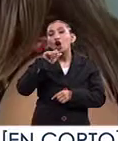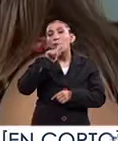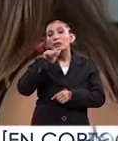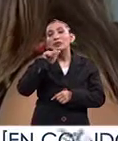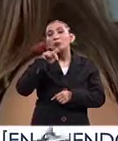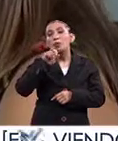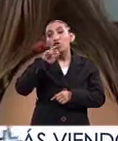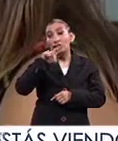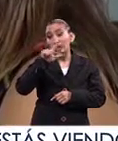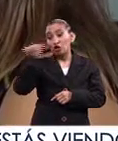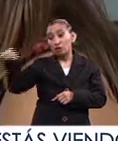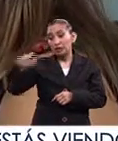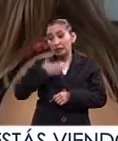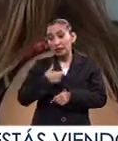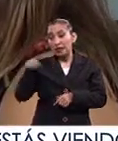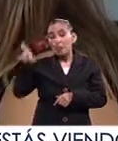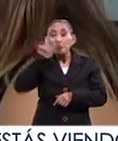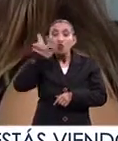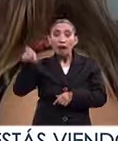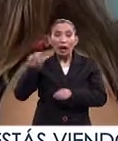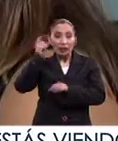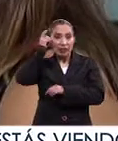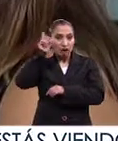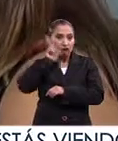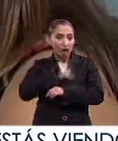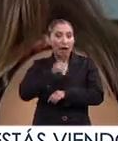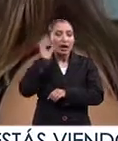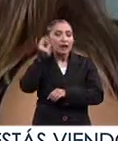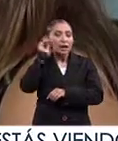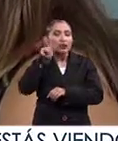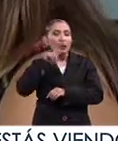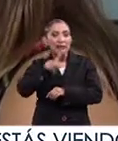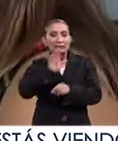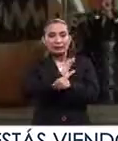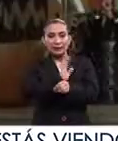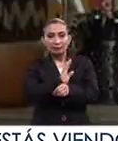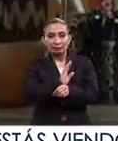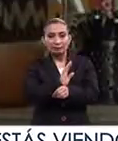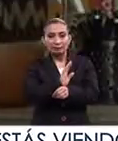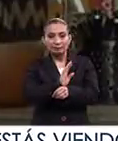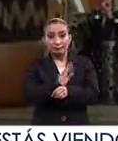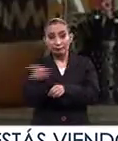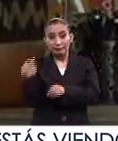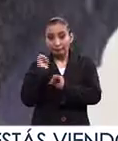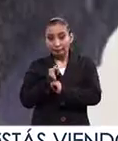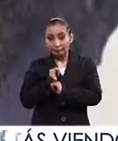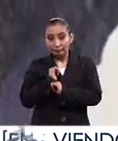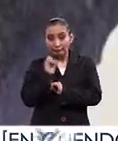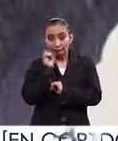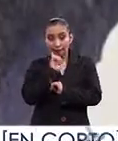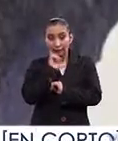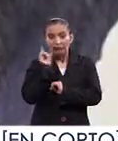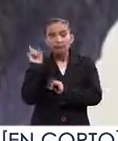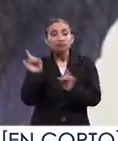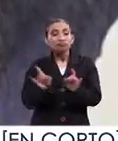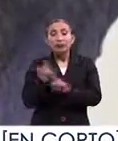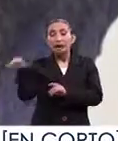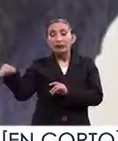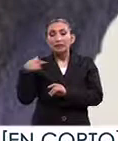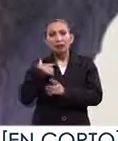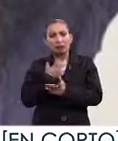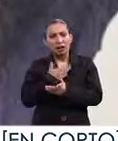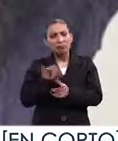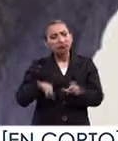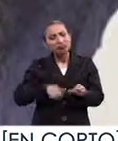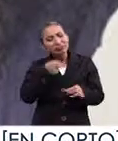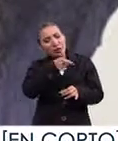Portillo. ¿Desde Presidencia? Ella era directora de radio, televisión y cinematografía. Y en un momento dado, ella tenía